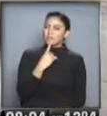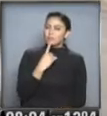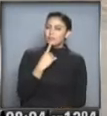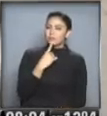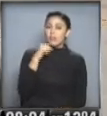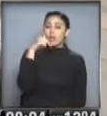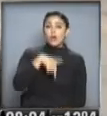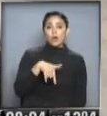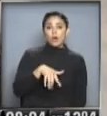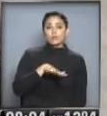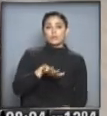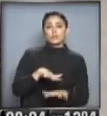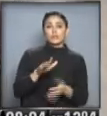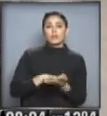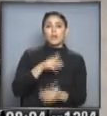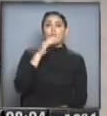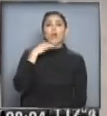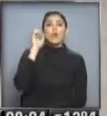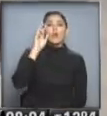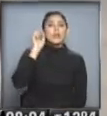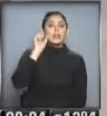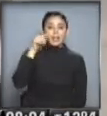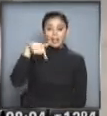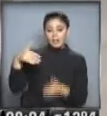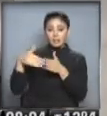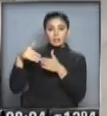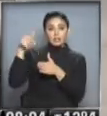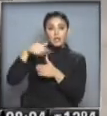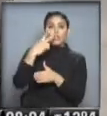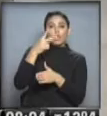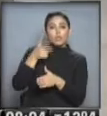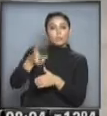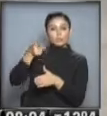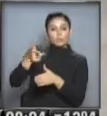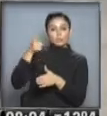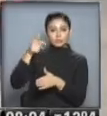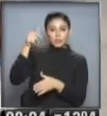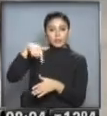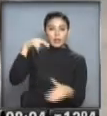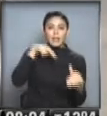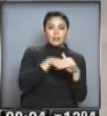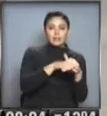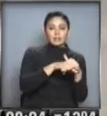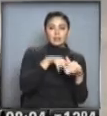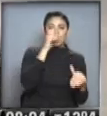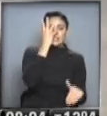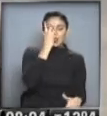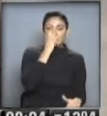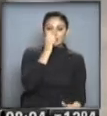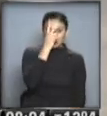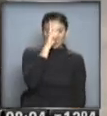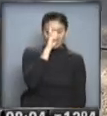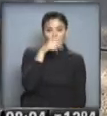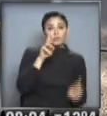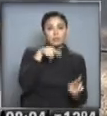Hoy es el caso de Jorge, quien recibió aquí en esta esquina dos balazos y está internado en el Hospital San Martín. Por suerte